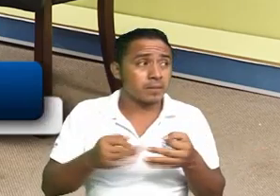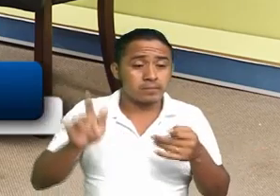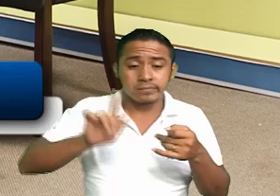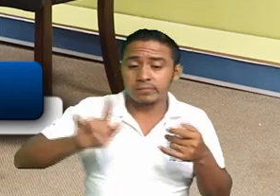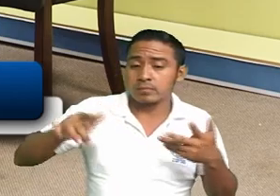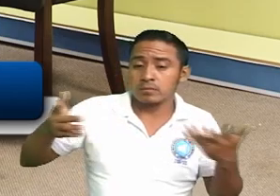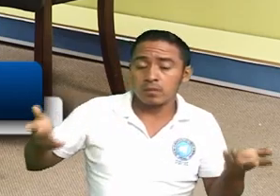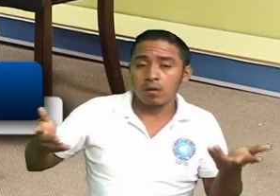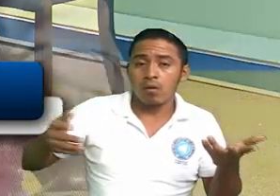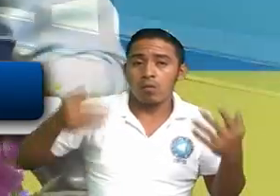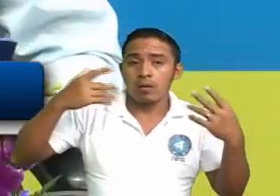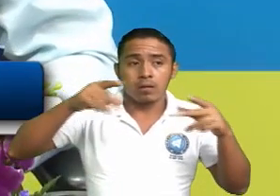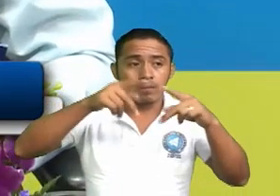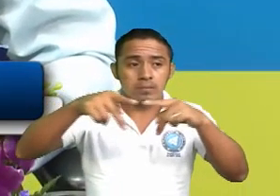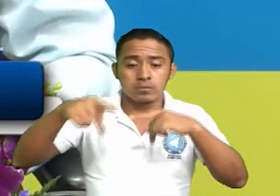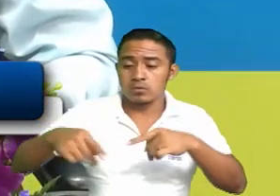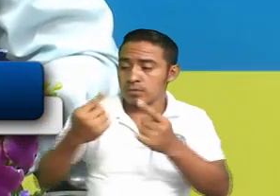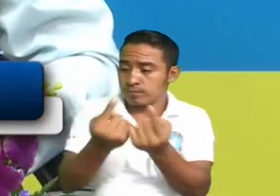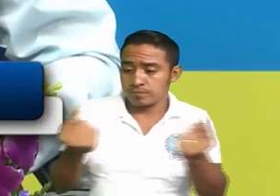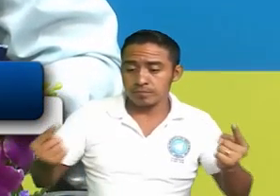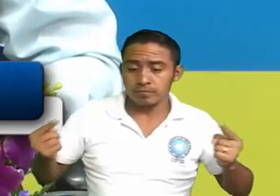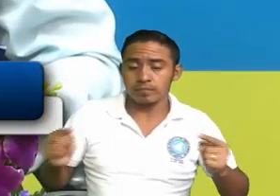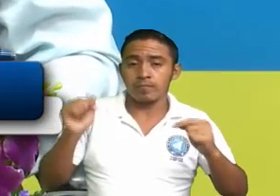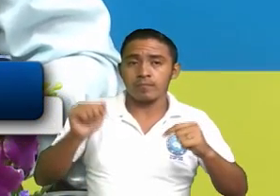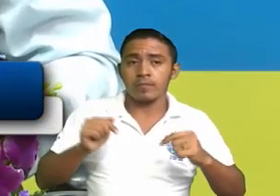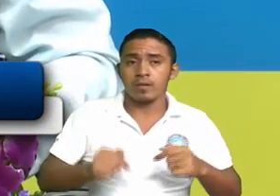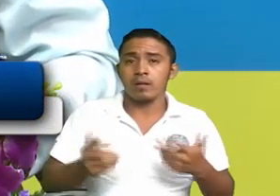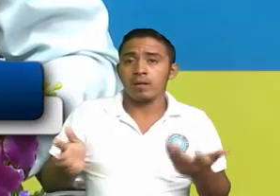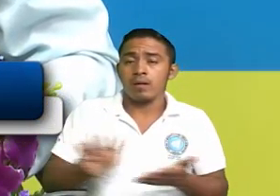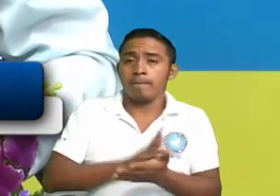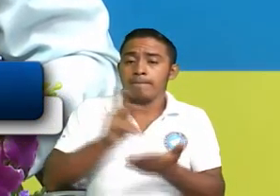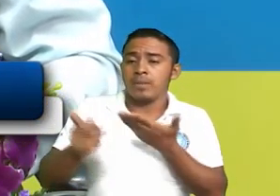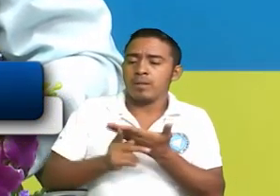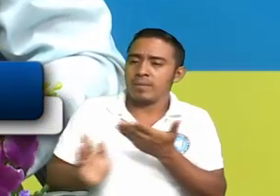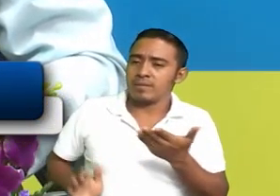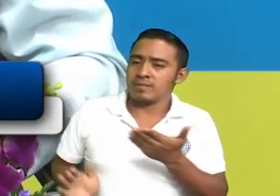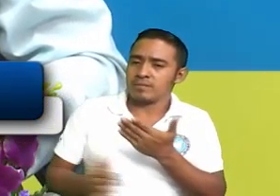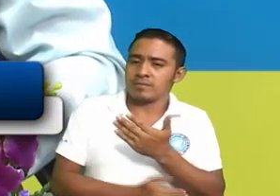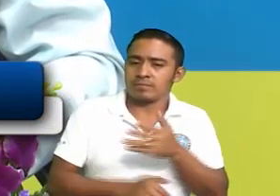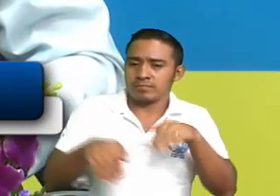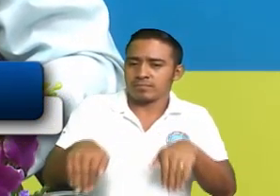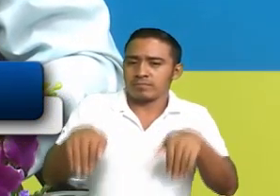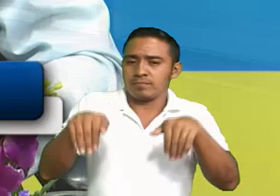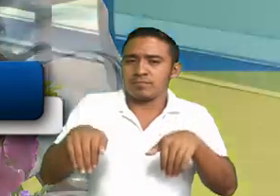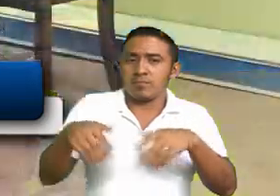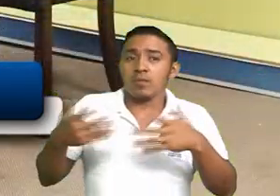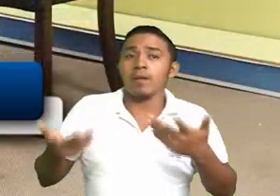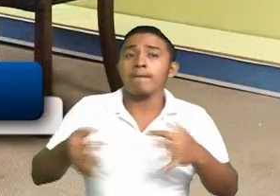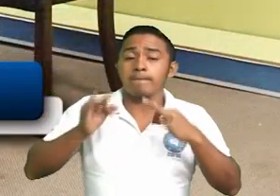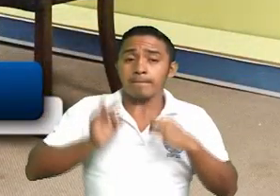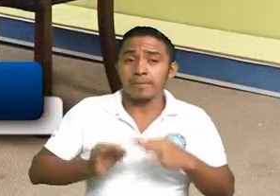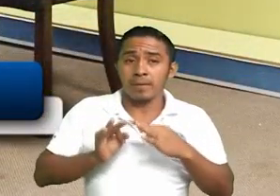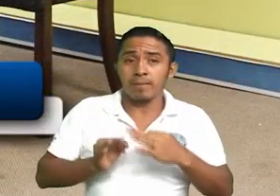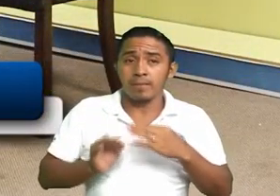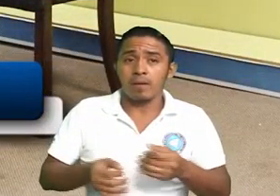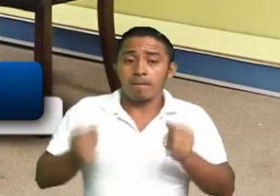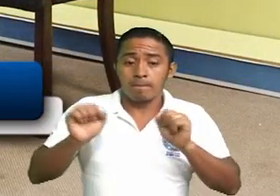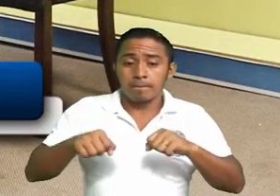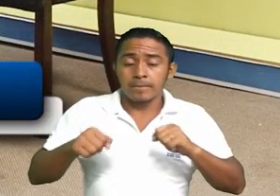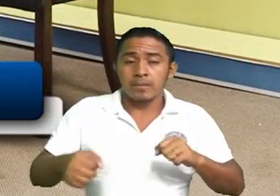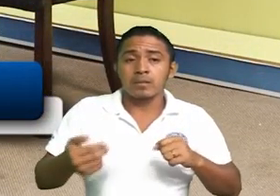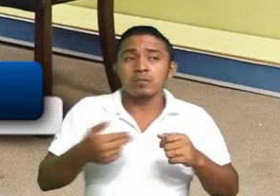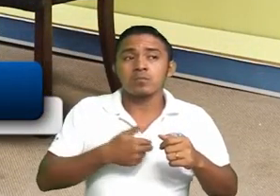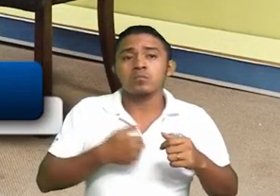es. Habla de la adecuada posición en que nosotros, como padres de familia, incluimos a los papás, a la mamá, y